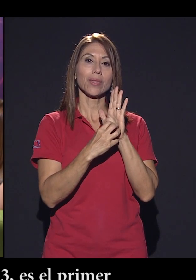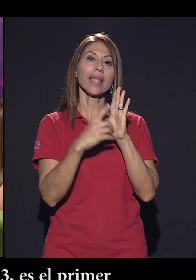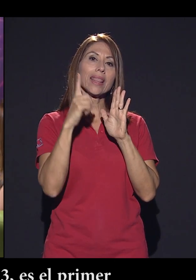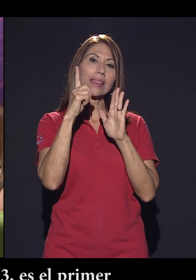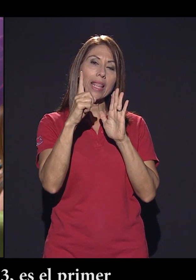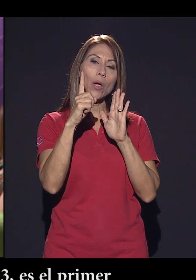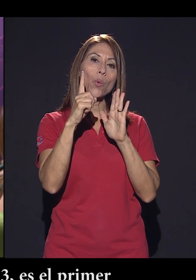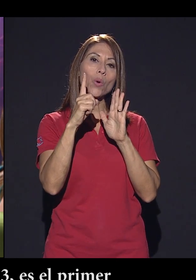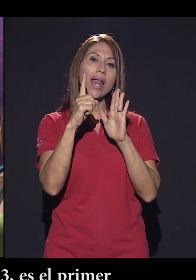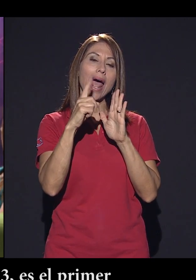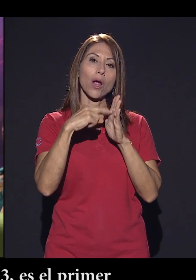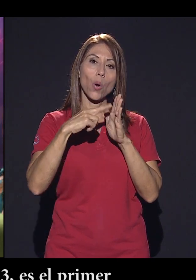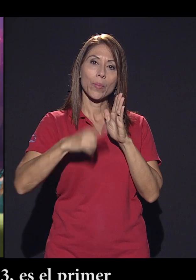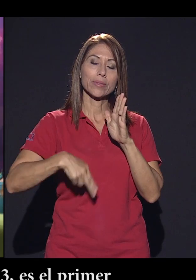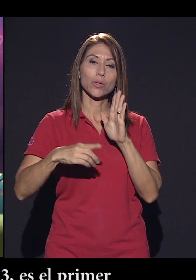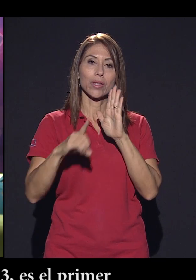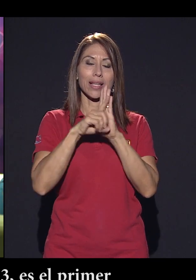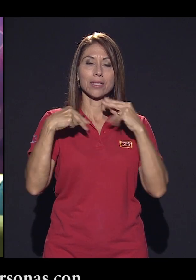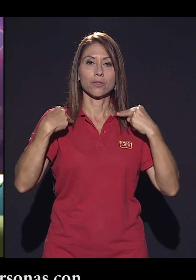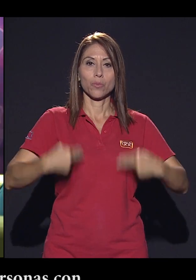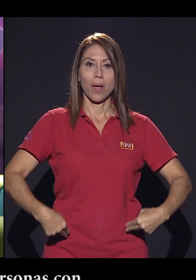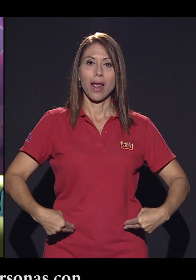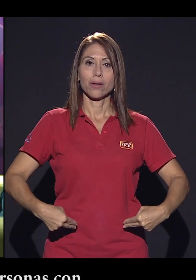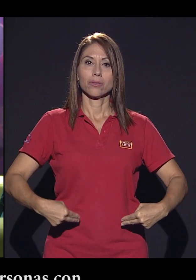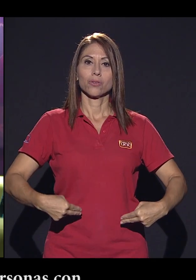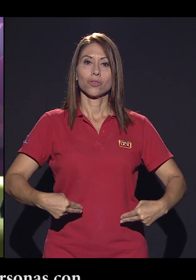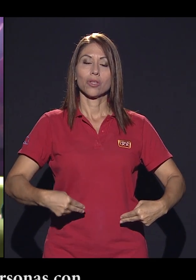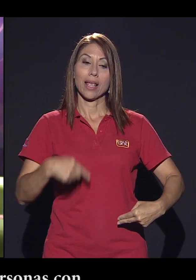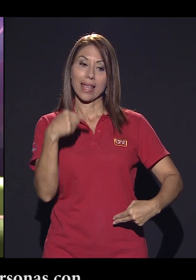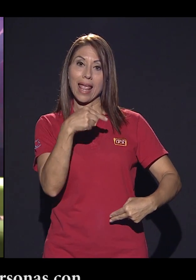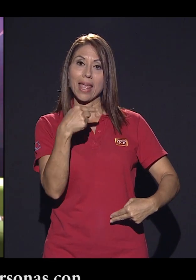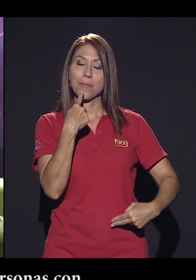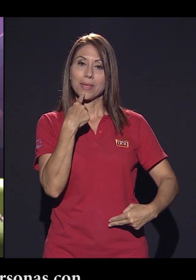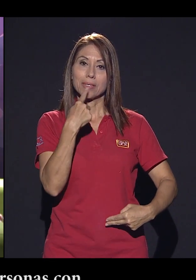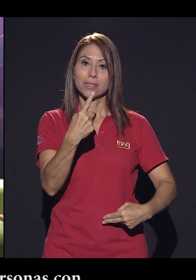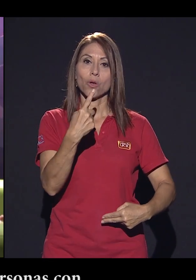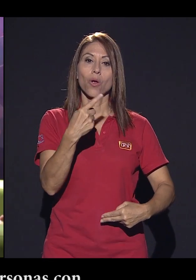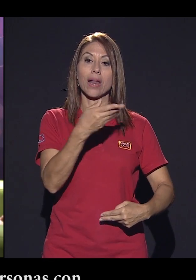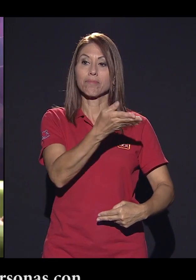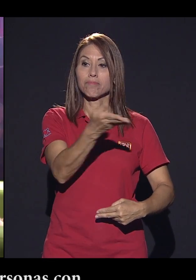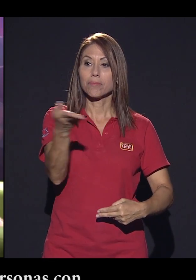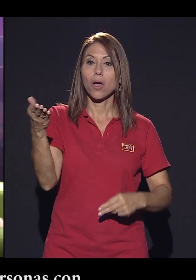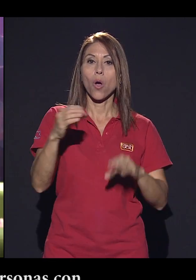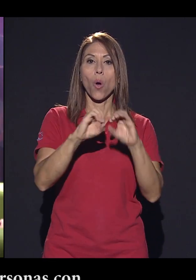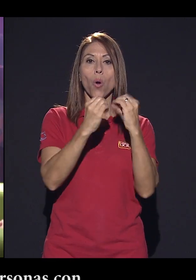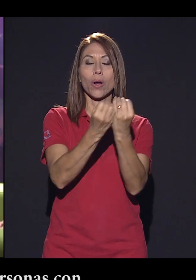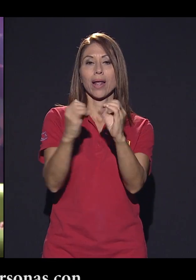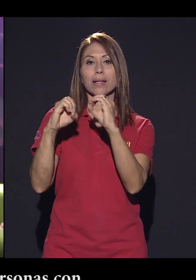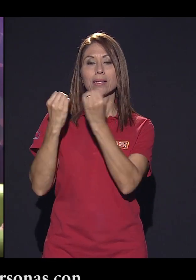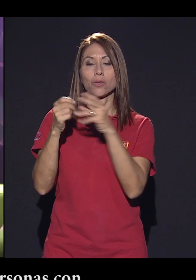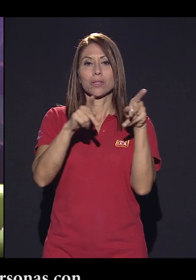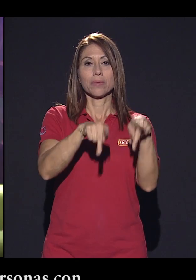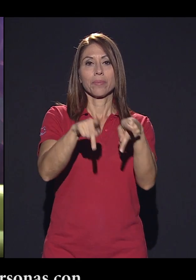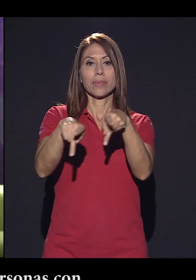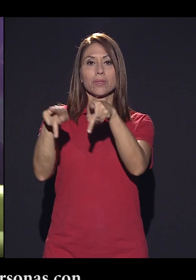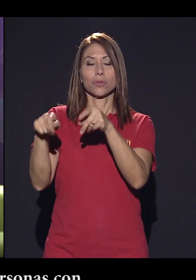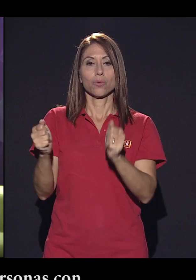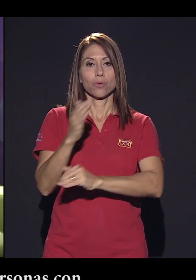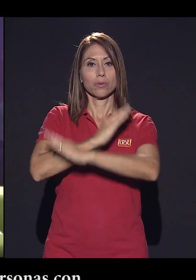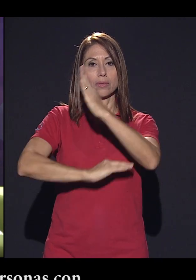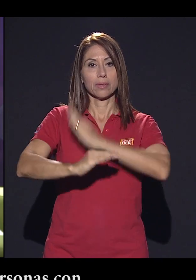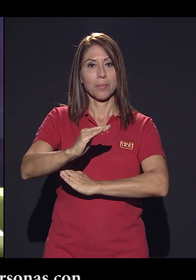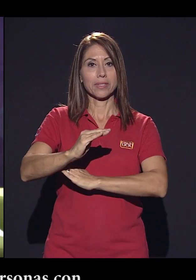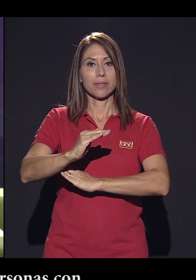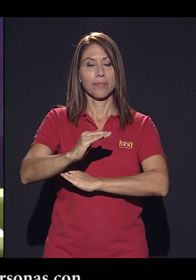constitución de derechos humanos que menciona a las organizaciones de personas